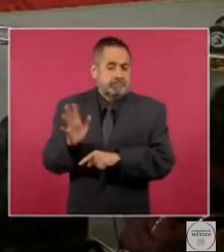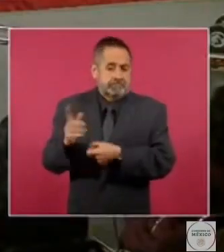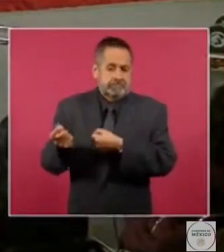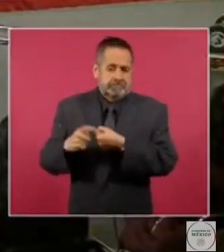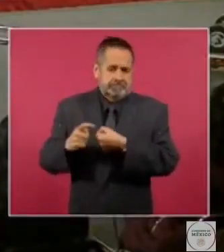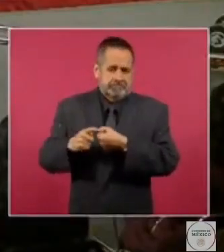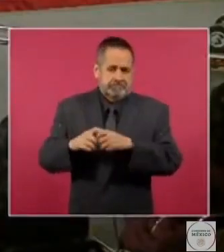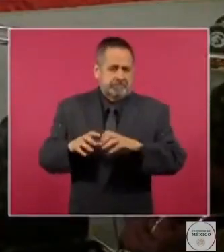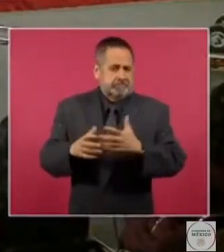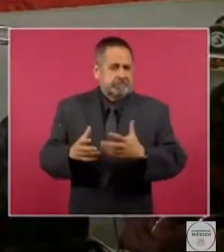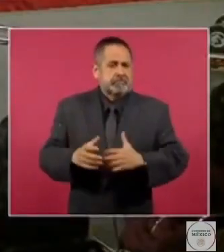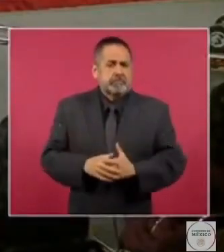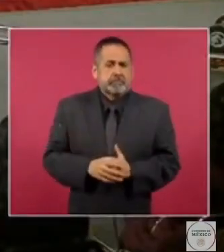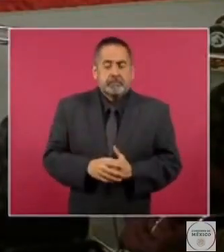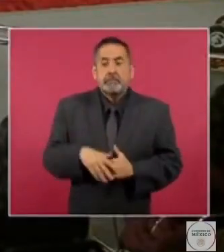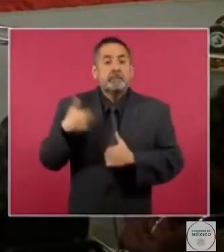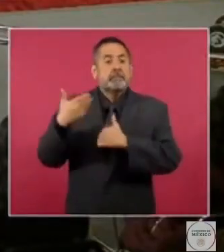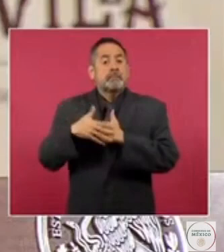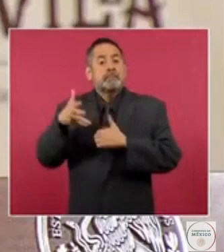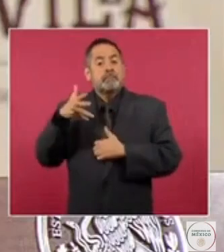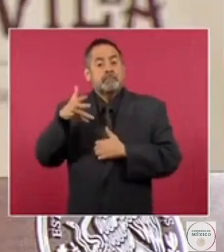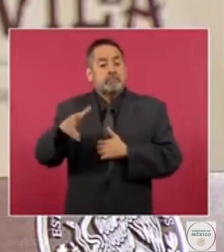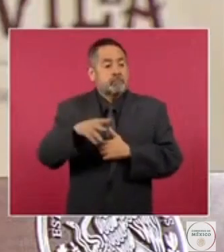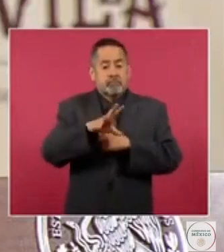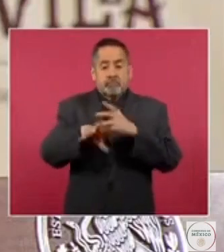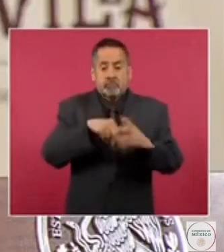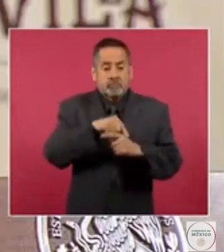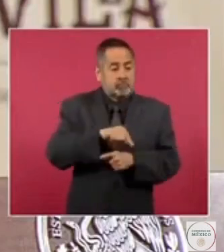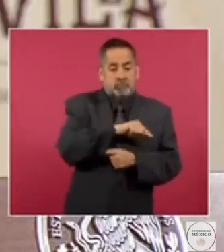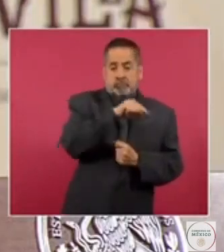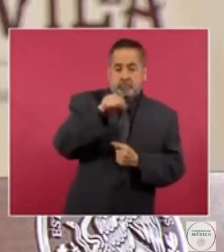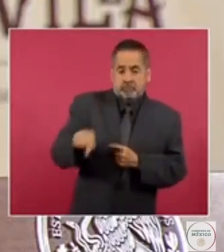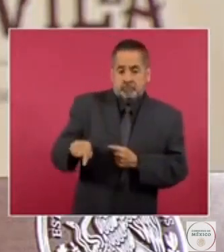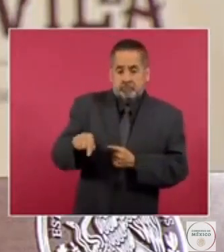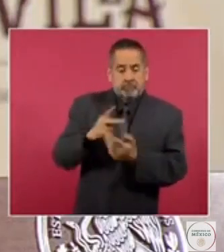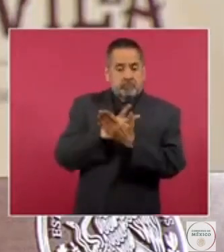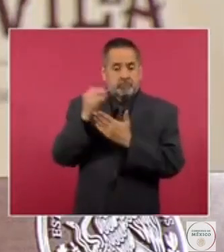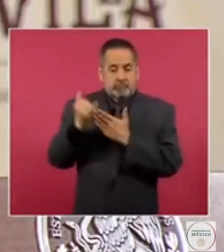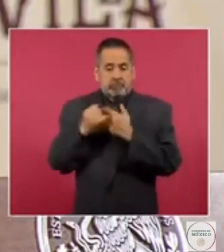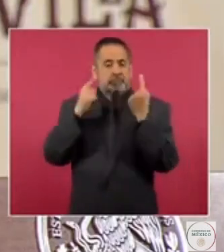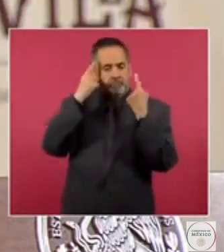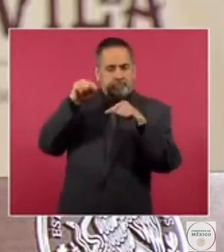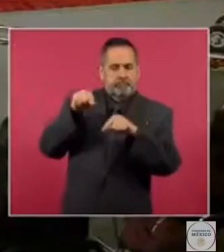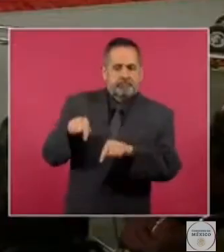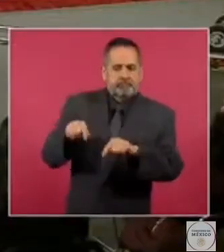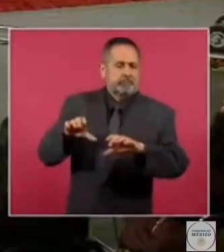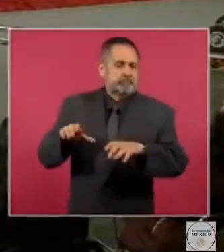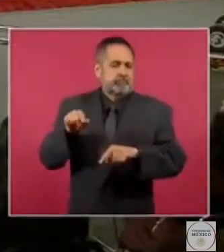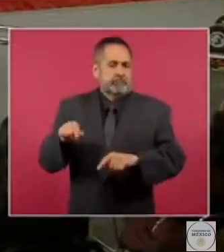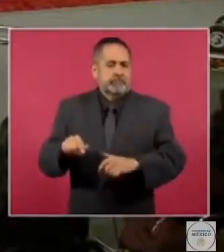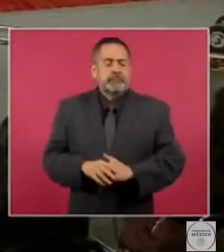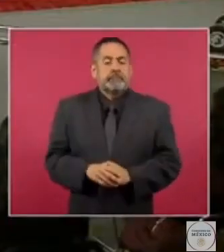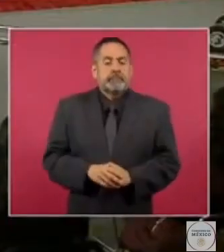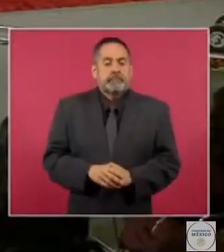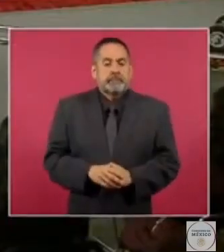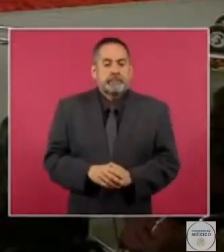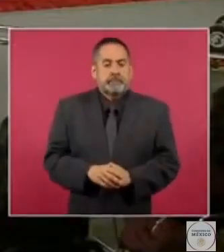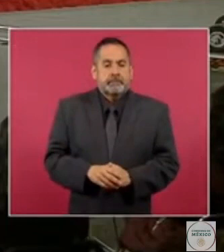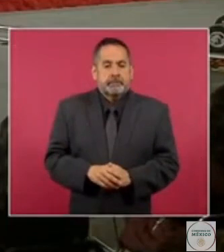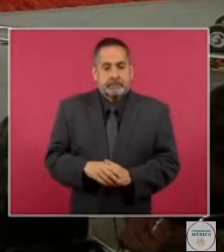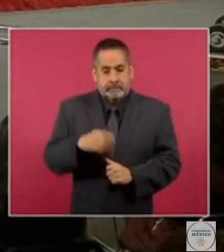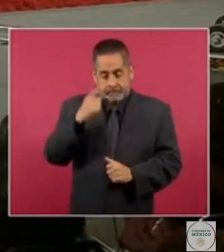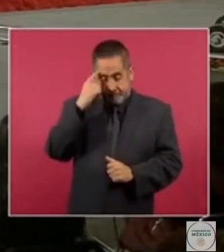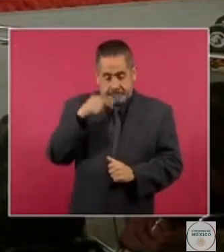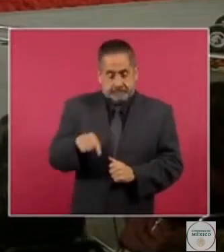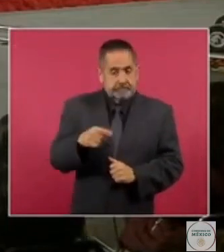futuro todos los programas de bienestar van a recibir sus apoyos. Adelante. Y para el operativo de pago